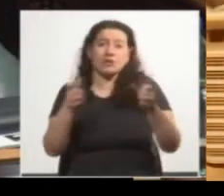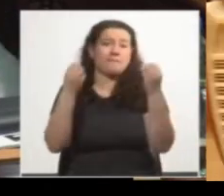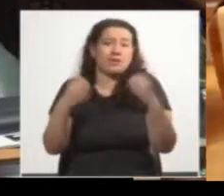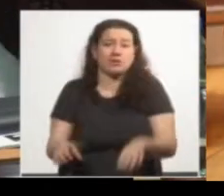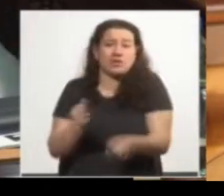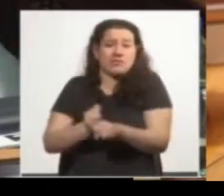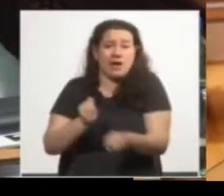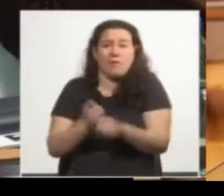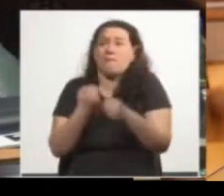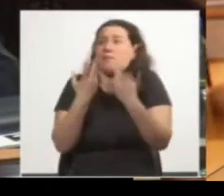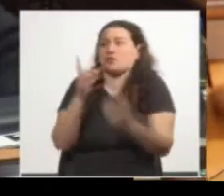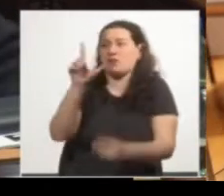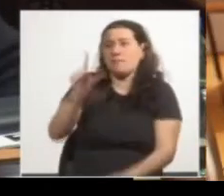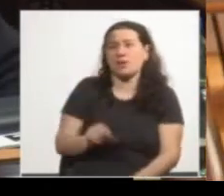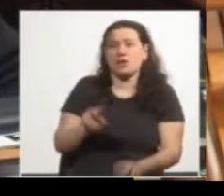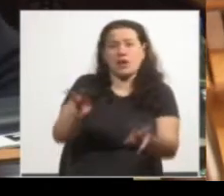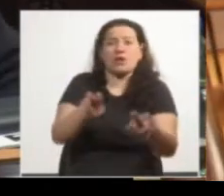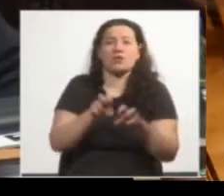trabajo